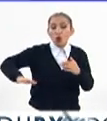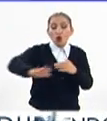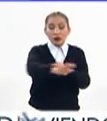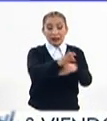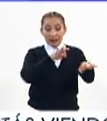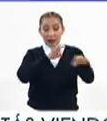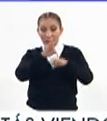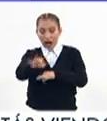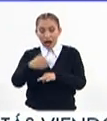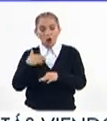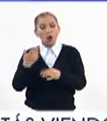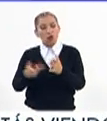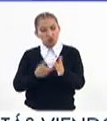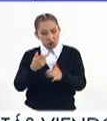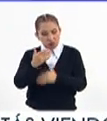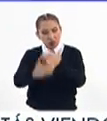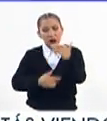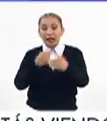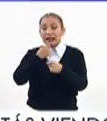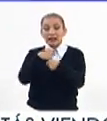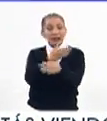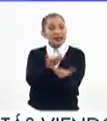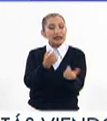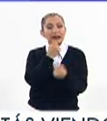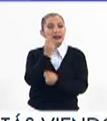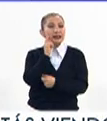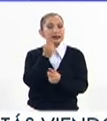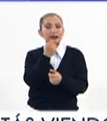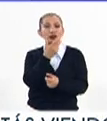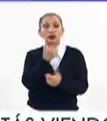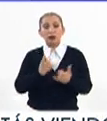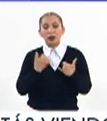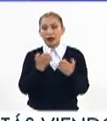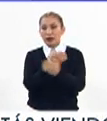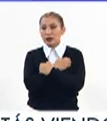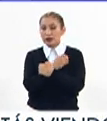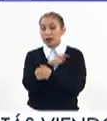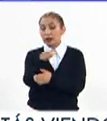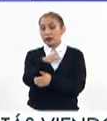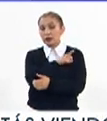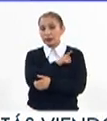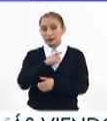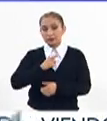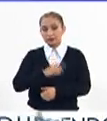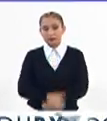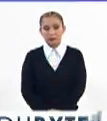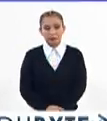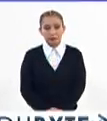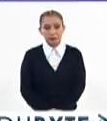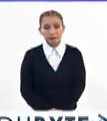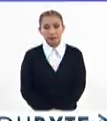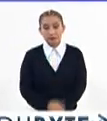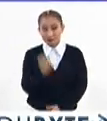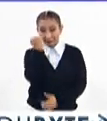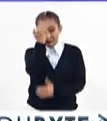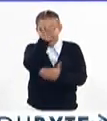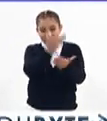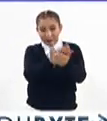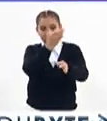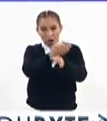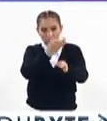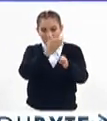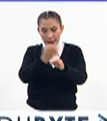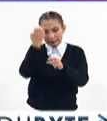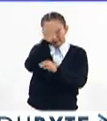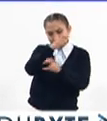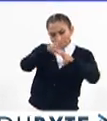y el trabajo incansable nos llevará a darle a nuestras niñas, niños y jóvenes la educación que merecen. La iniciativa, que actualmente